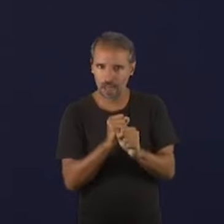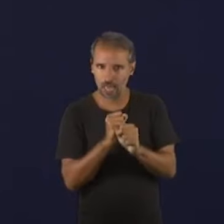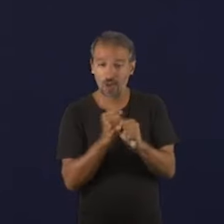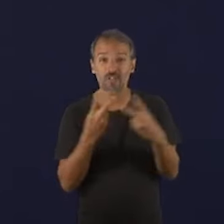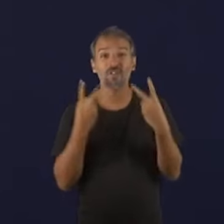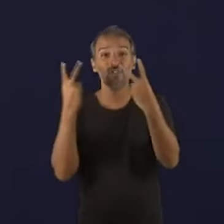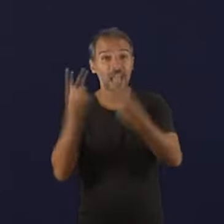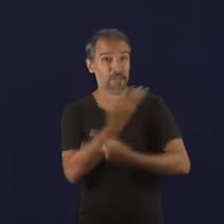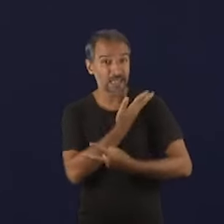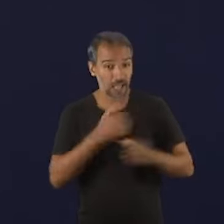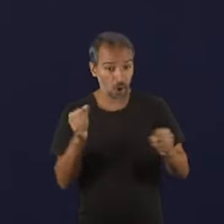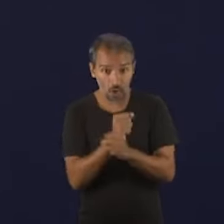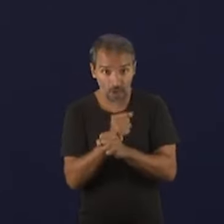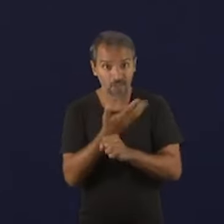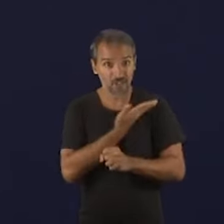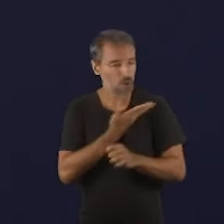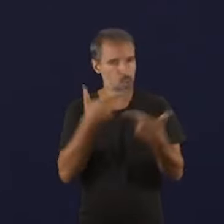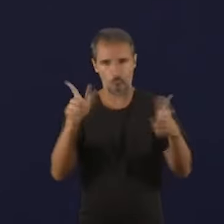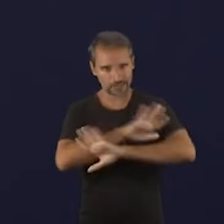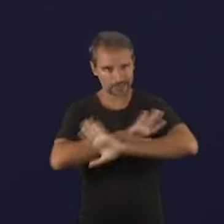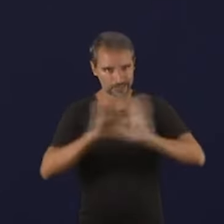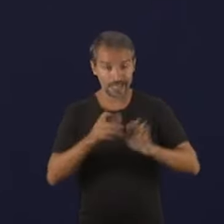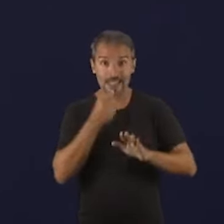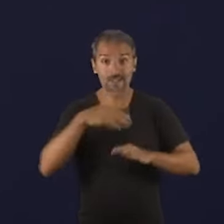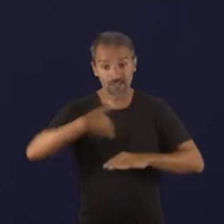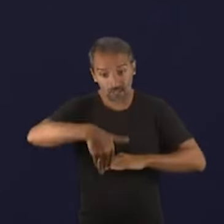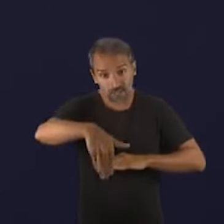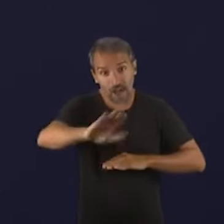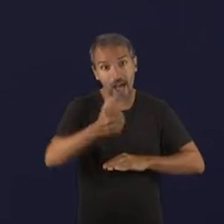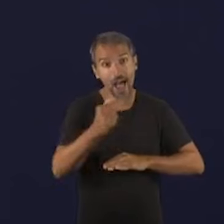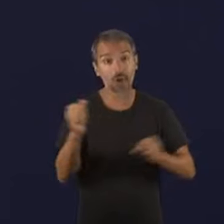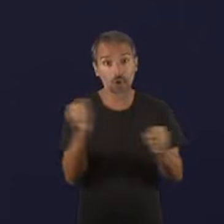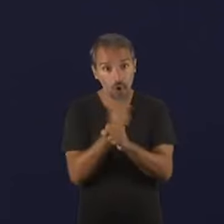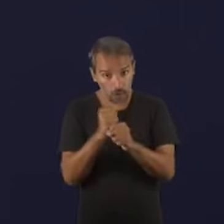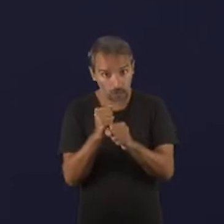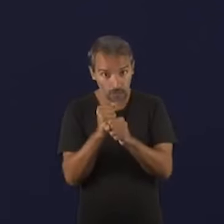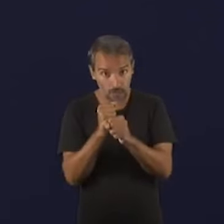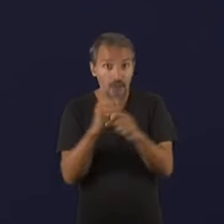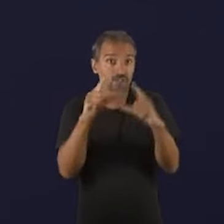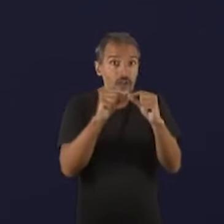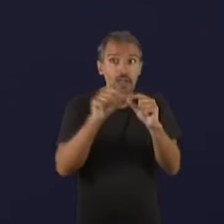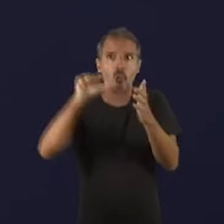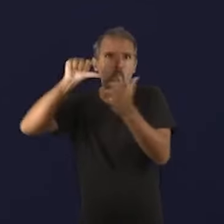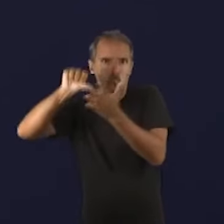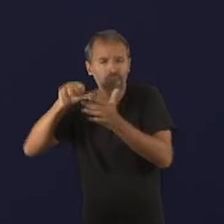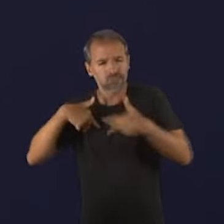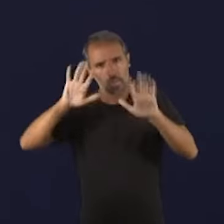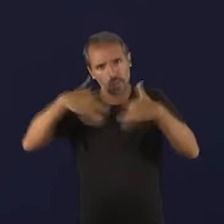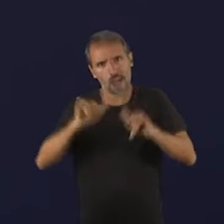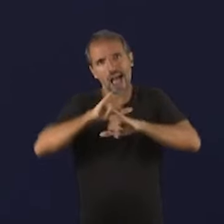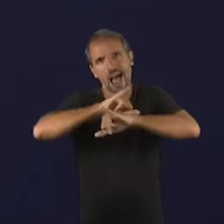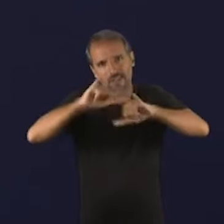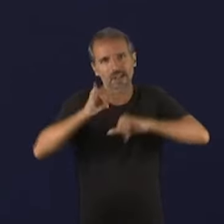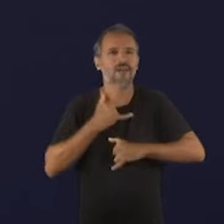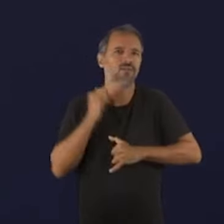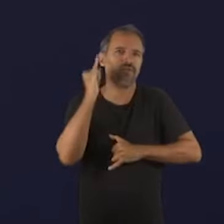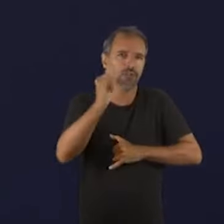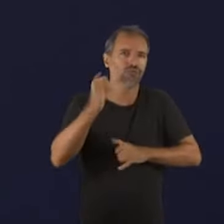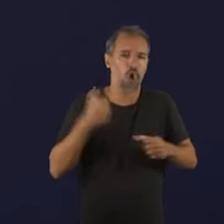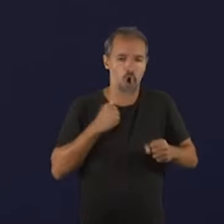viaje del presidente cuando se confirmen sea en la fecha que sea y sea el lugar que sea se los Seguramente se los estaré